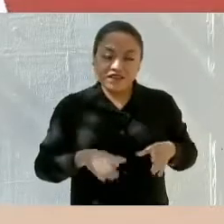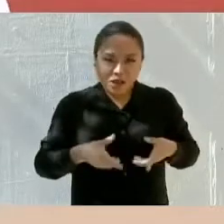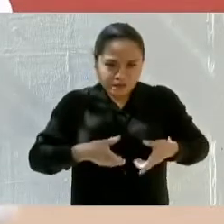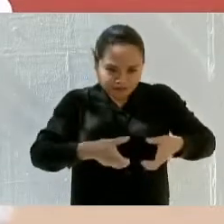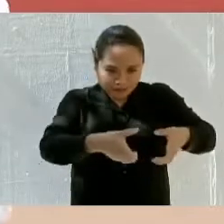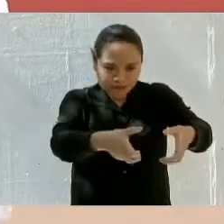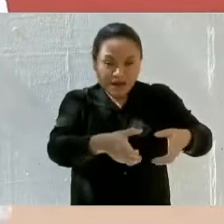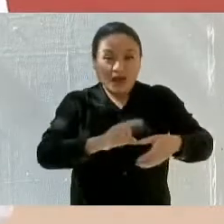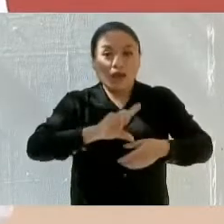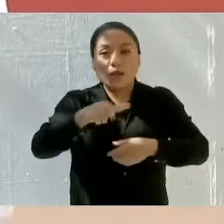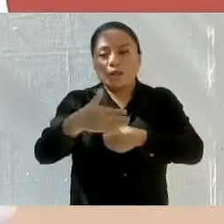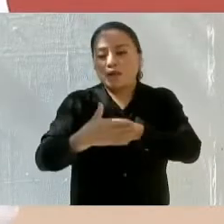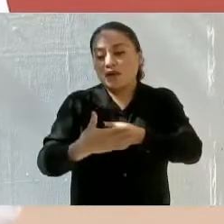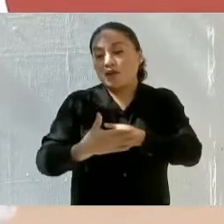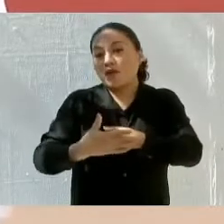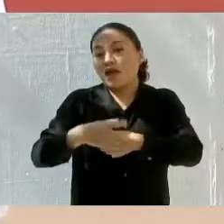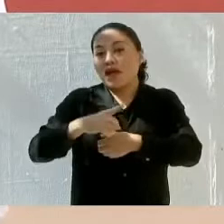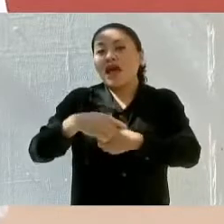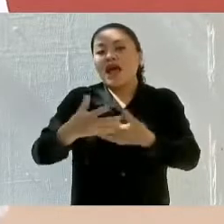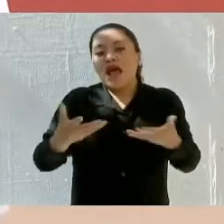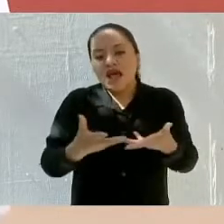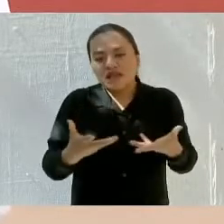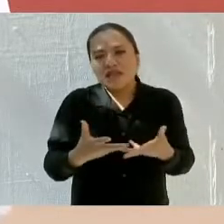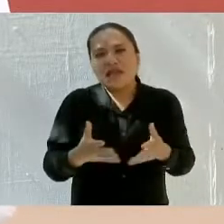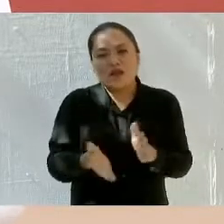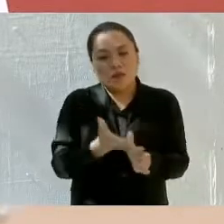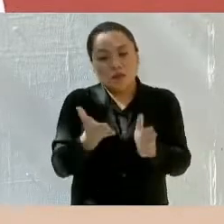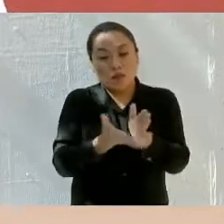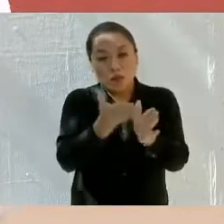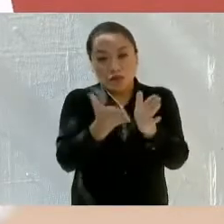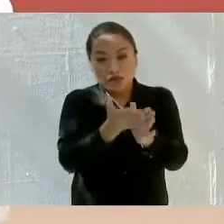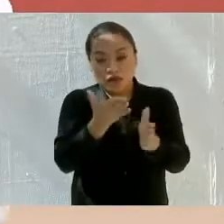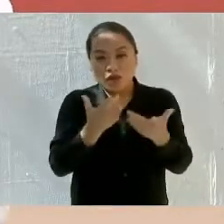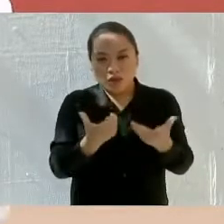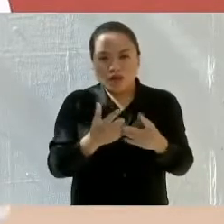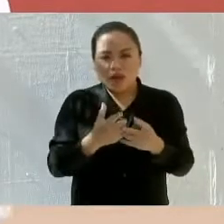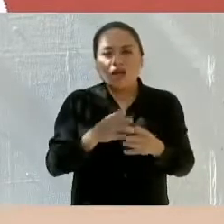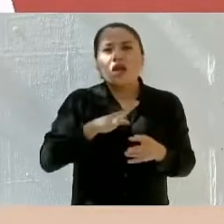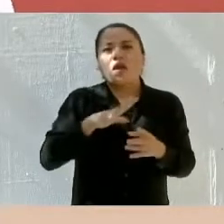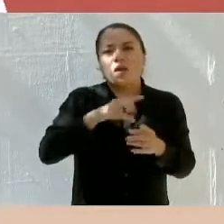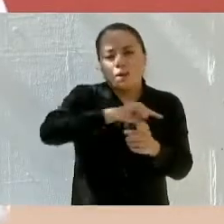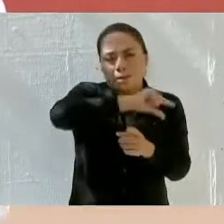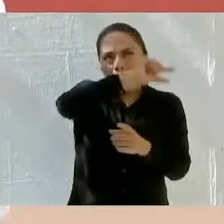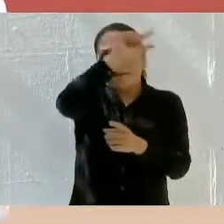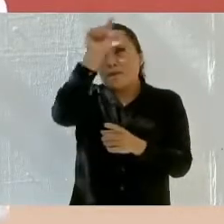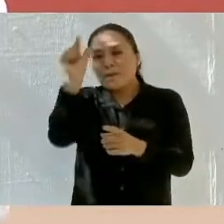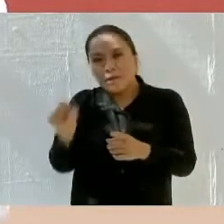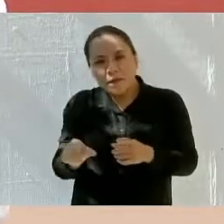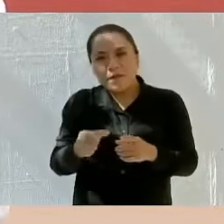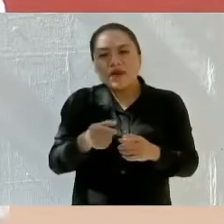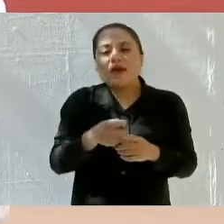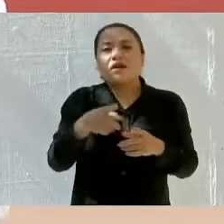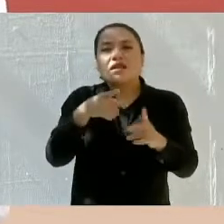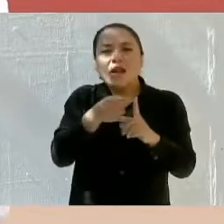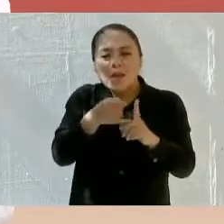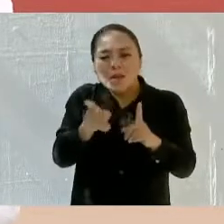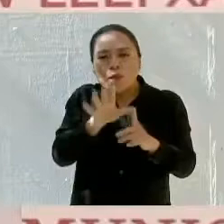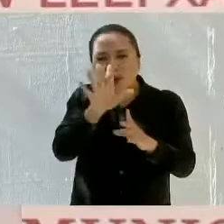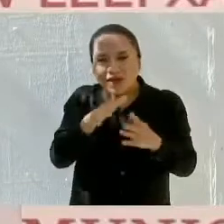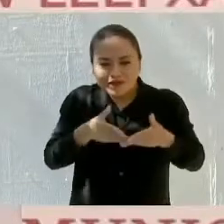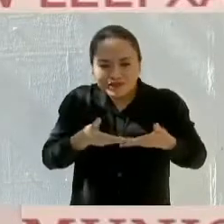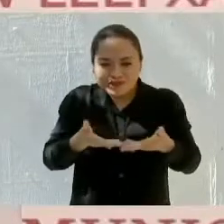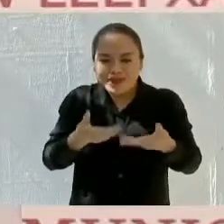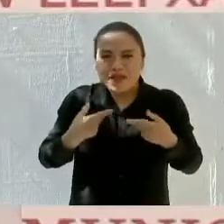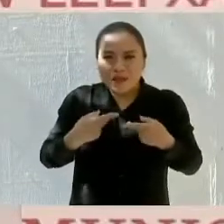se va a establecer la construcción de un arco de bienvenida en el entronque de la carretera federal.